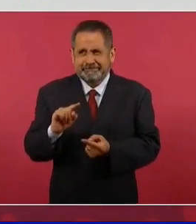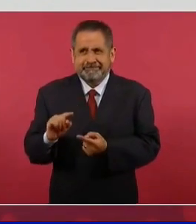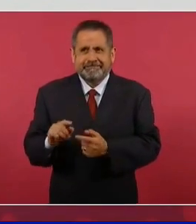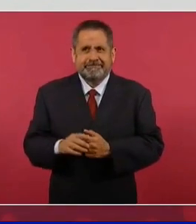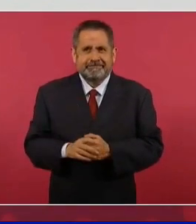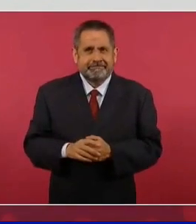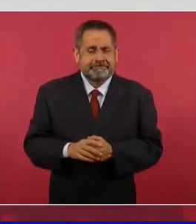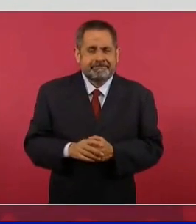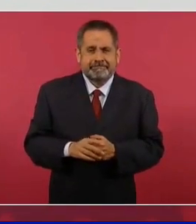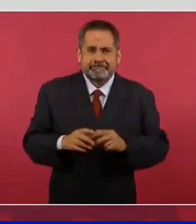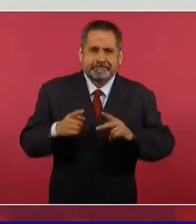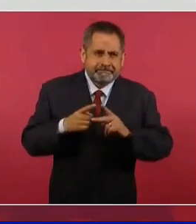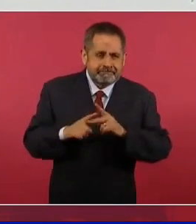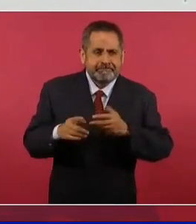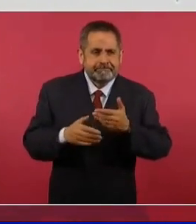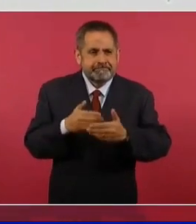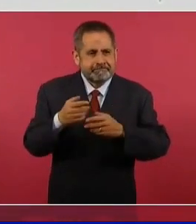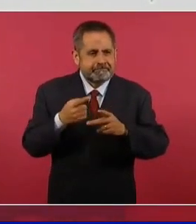Y empezamos.